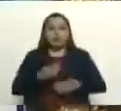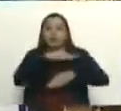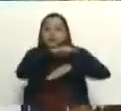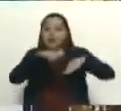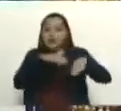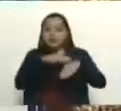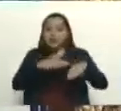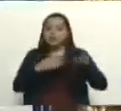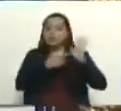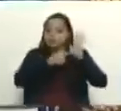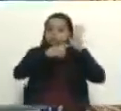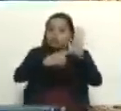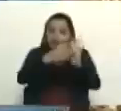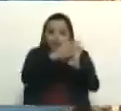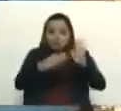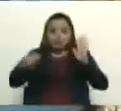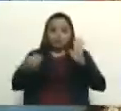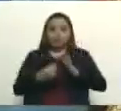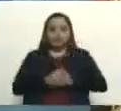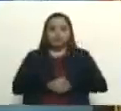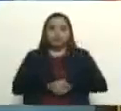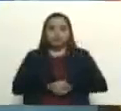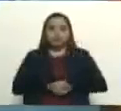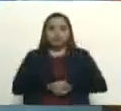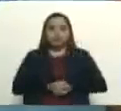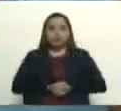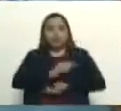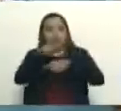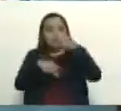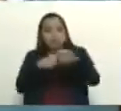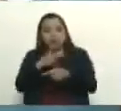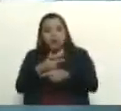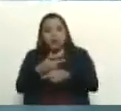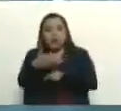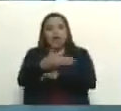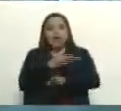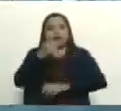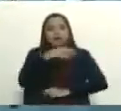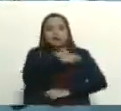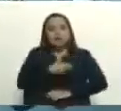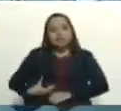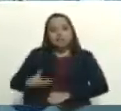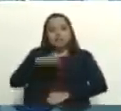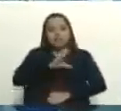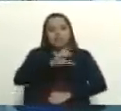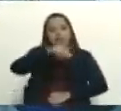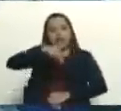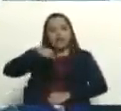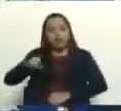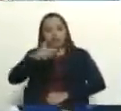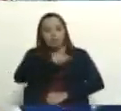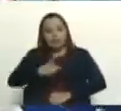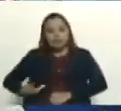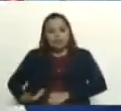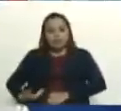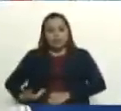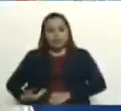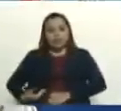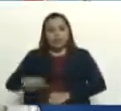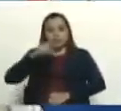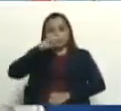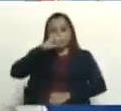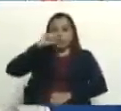ejemplar, luego de ser presidenta del Poder Electoral, cuando el presidente Nicolás Maduro la llama